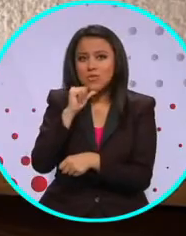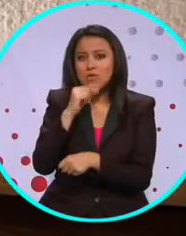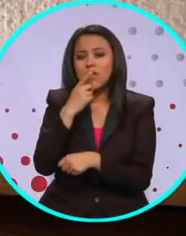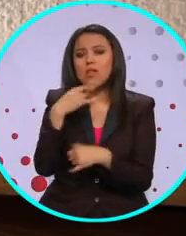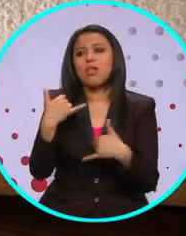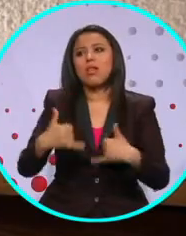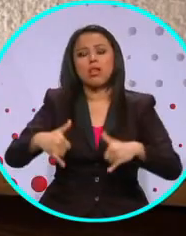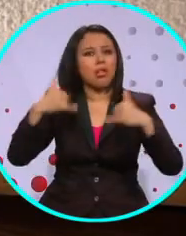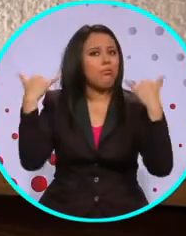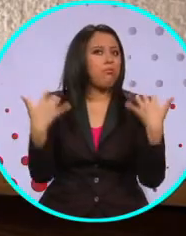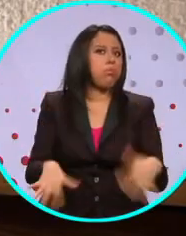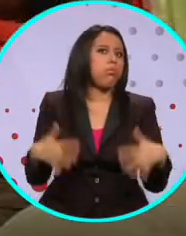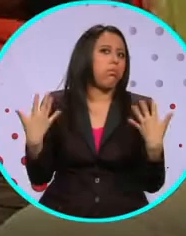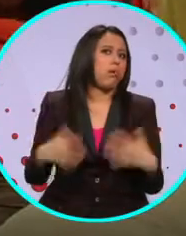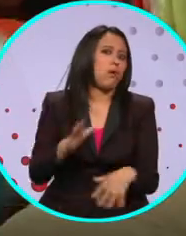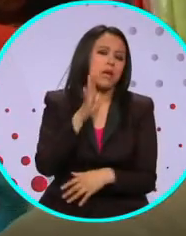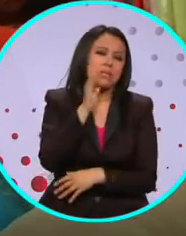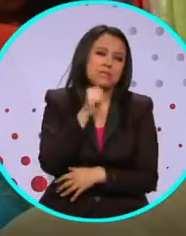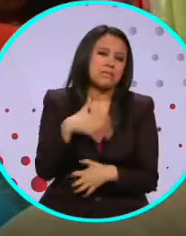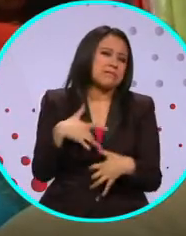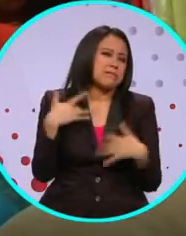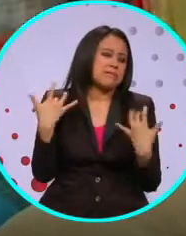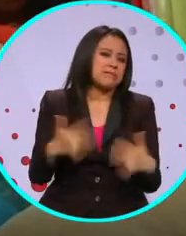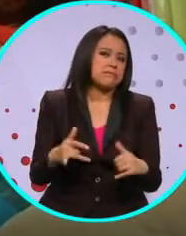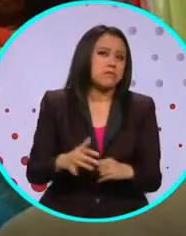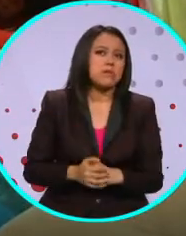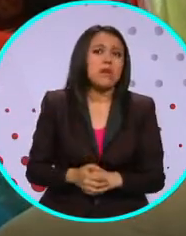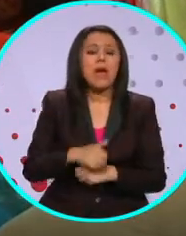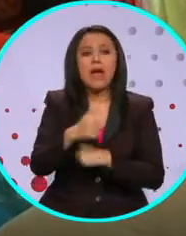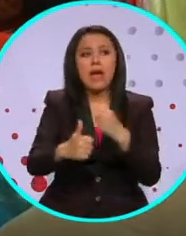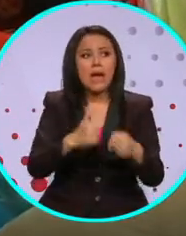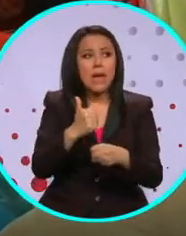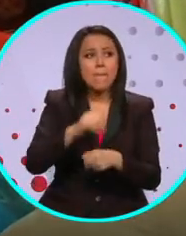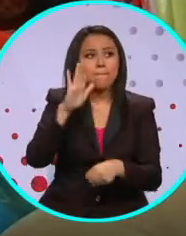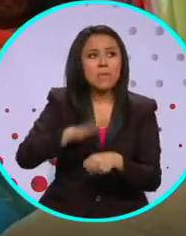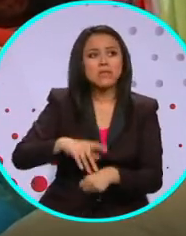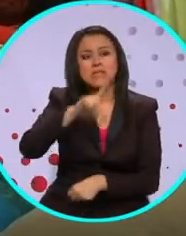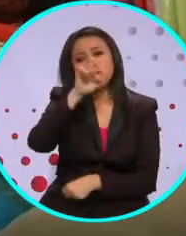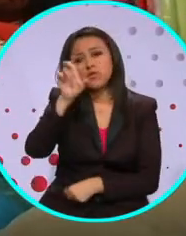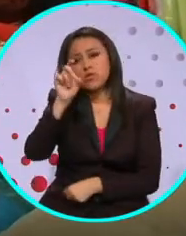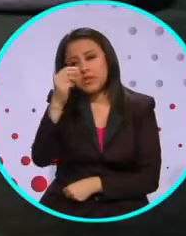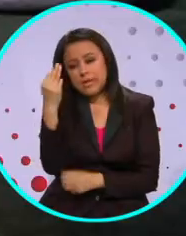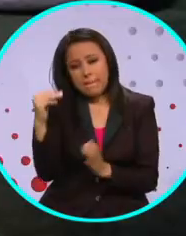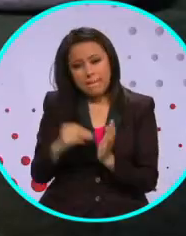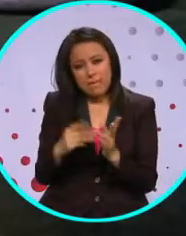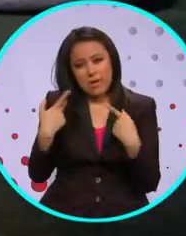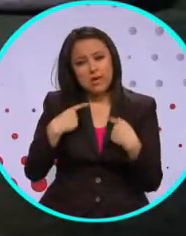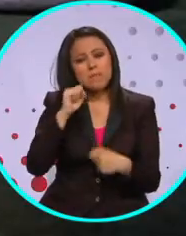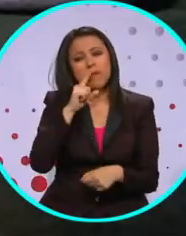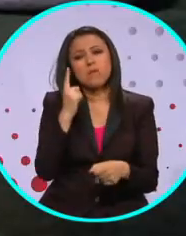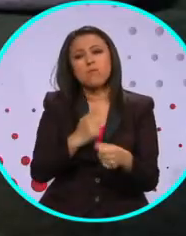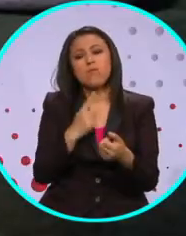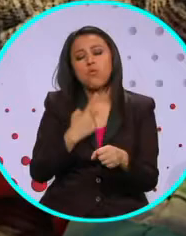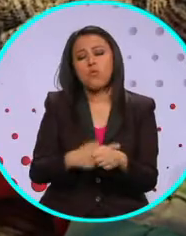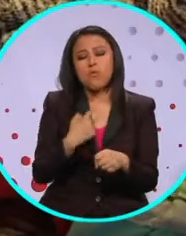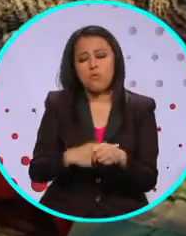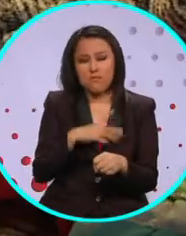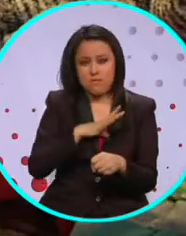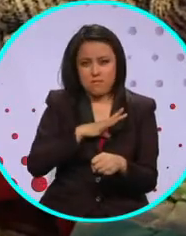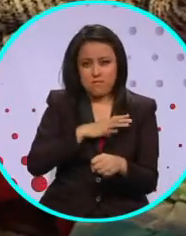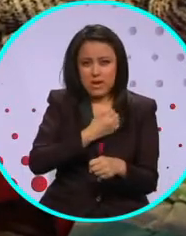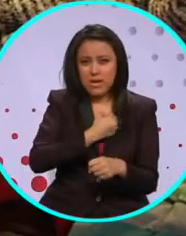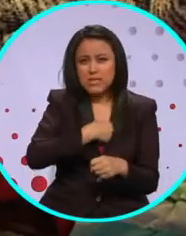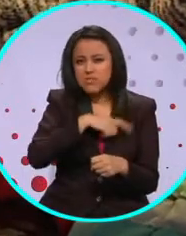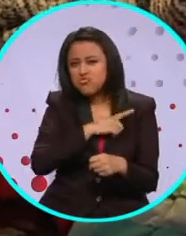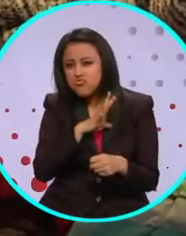pesada y ya no puedo, tengo fuerzas. Anualmente ocurren más de 130.000 muertes en México por enfermedades vasculares, según